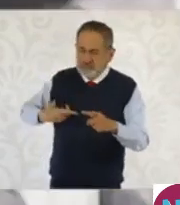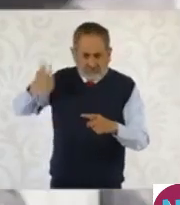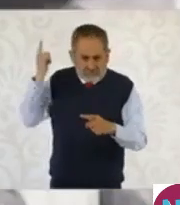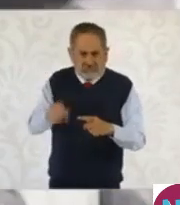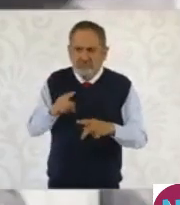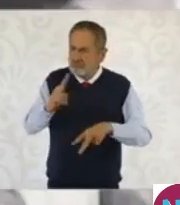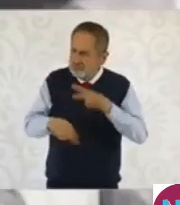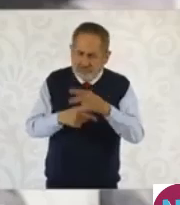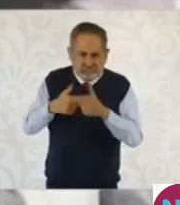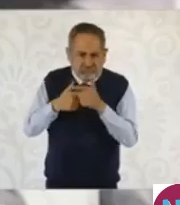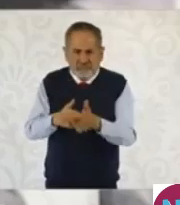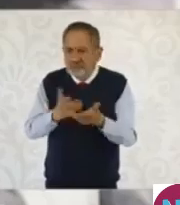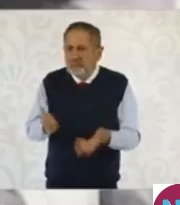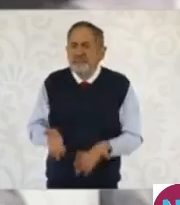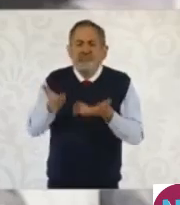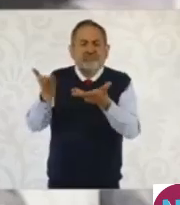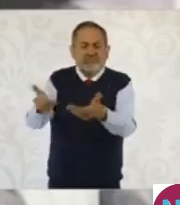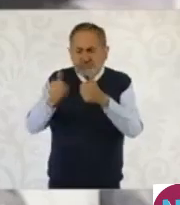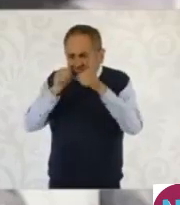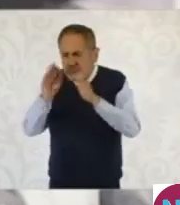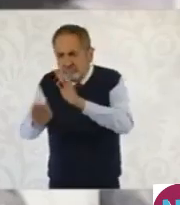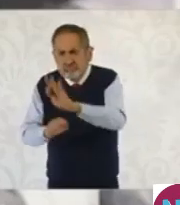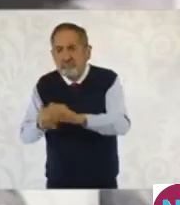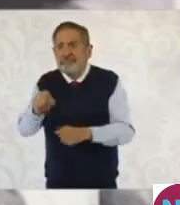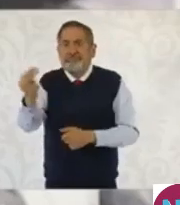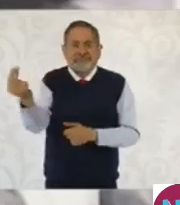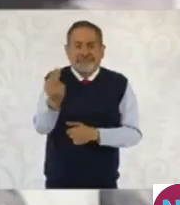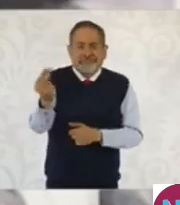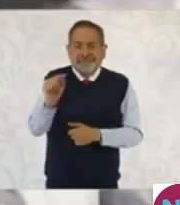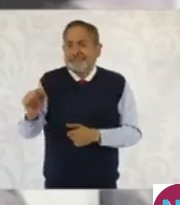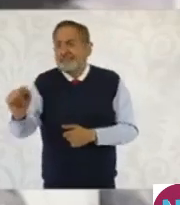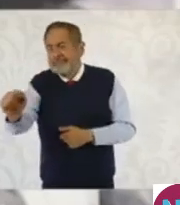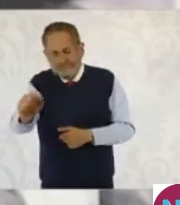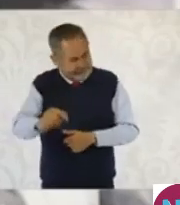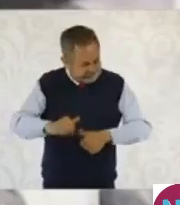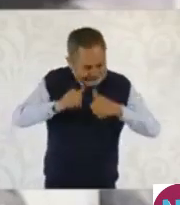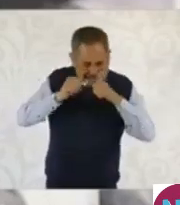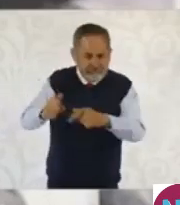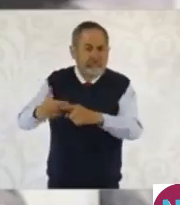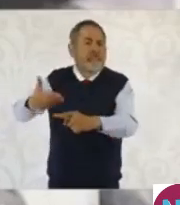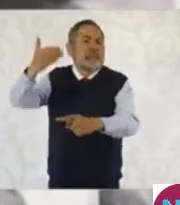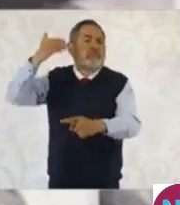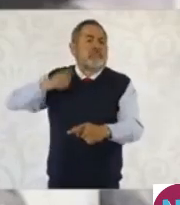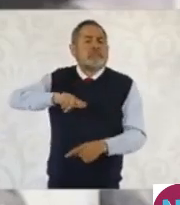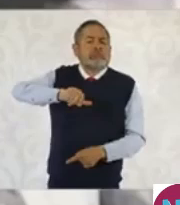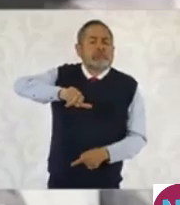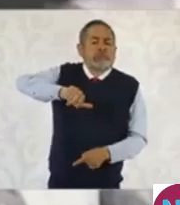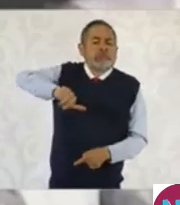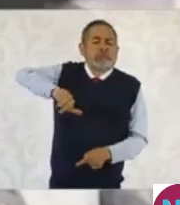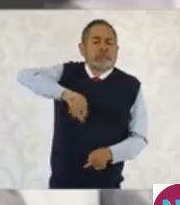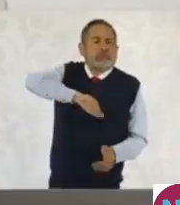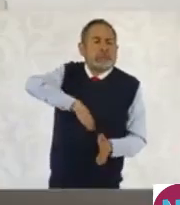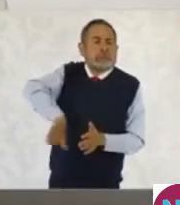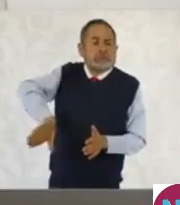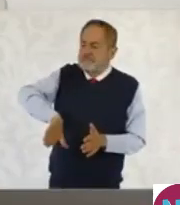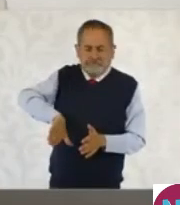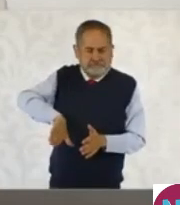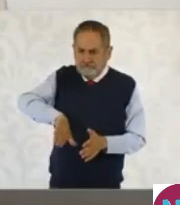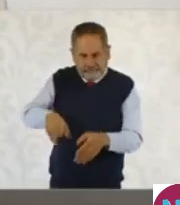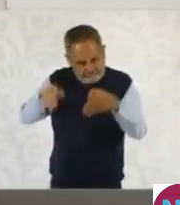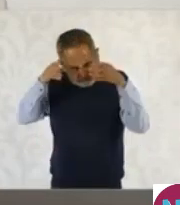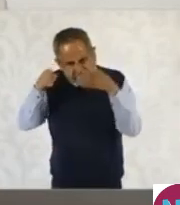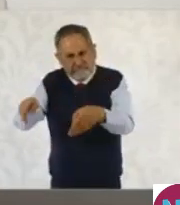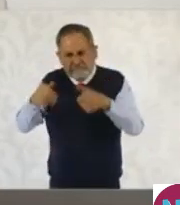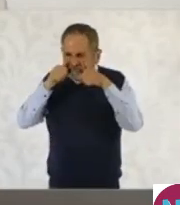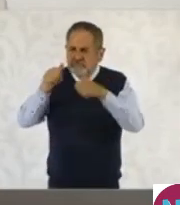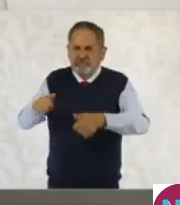presidenta: llevar servicios de salud donde más se necesitan para quienes históricamente han sido excluidos. Siguiente, por